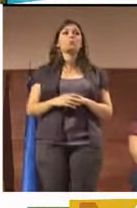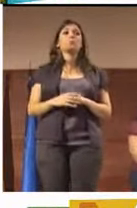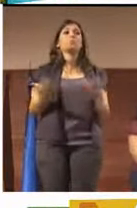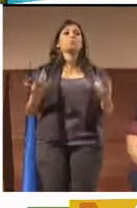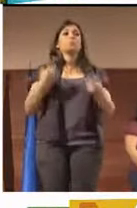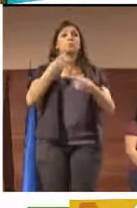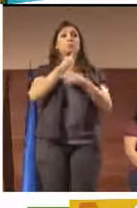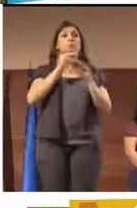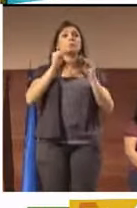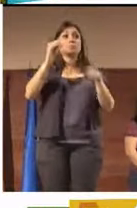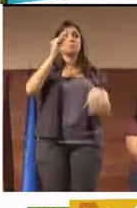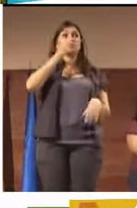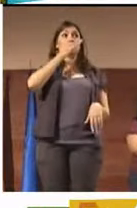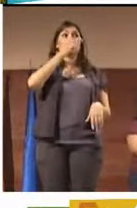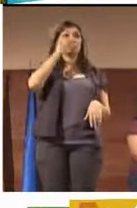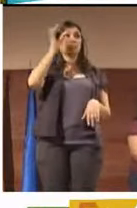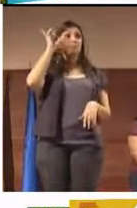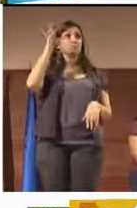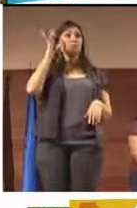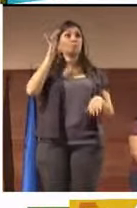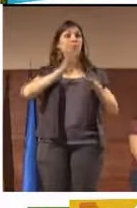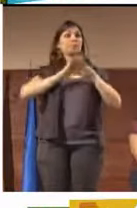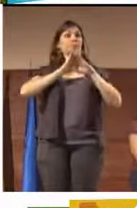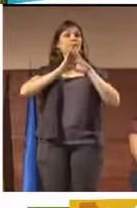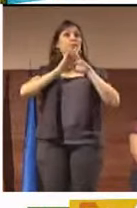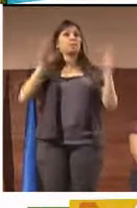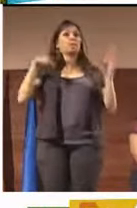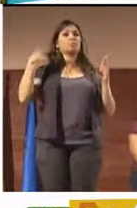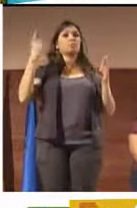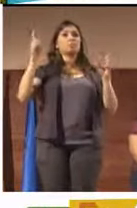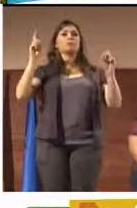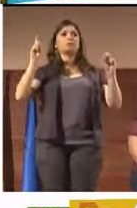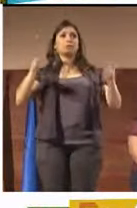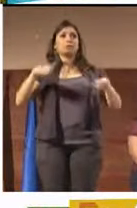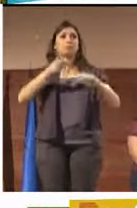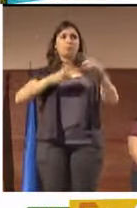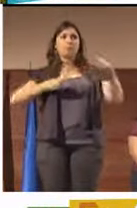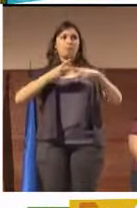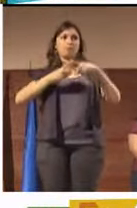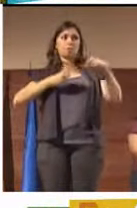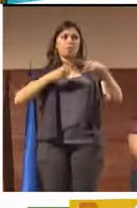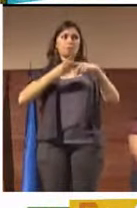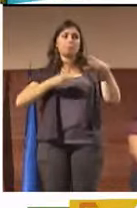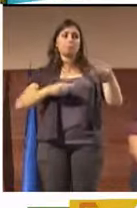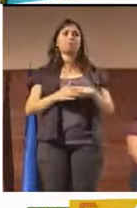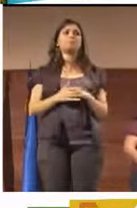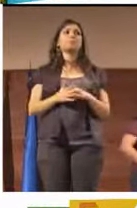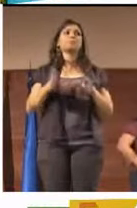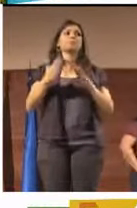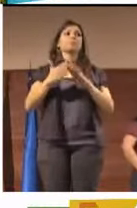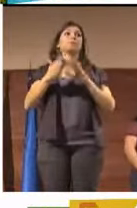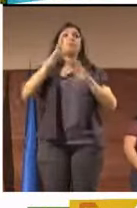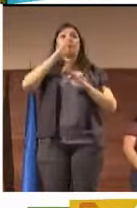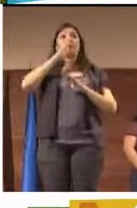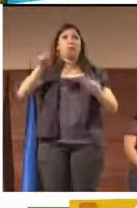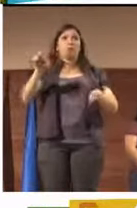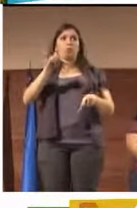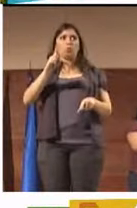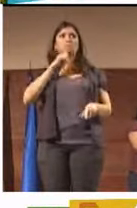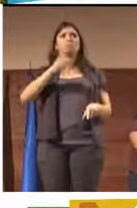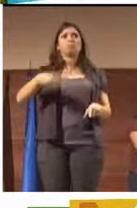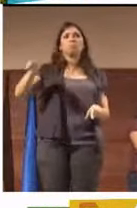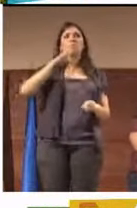Deciros que después de su intervención haremos un descanso de media hora, pero previamente a eso, si tenéis cualquier